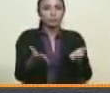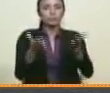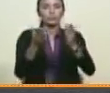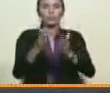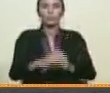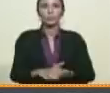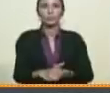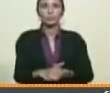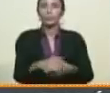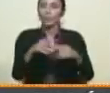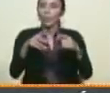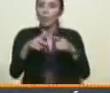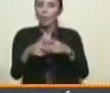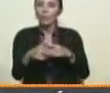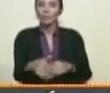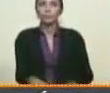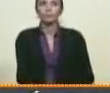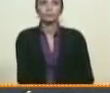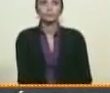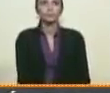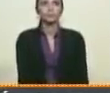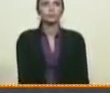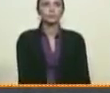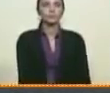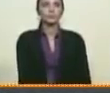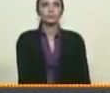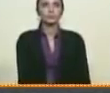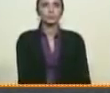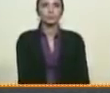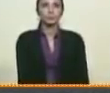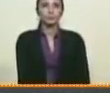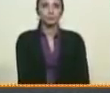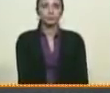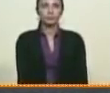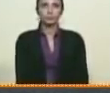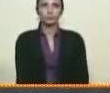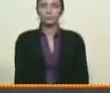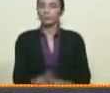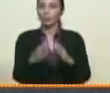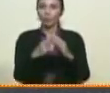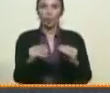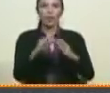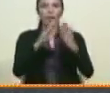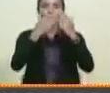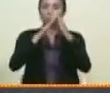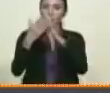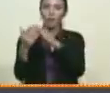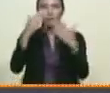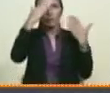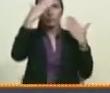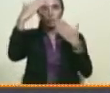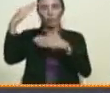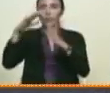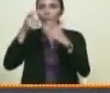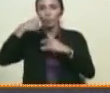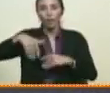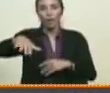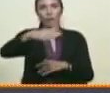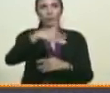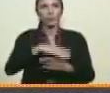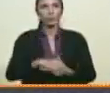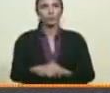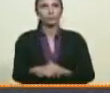obras entregándole obras al país a las regiones a las comunidades y saludando a nuestro pueblo como está